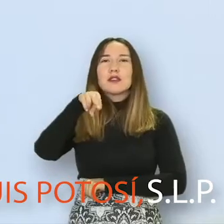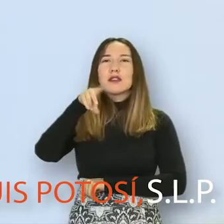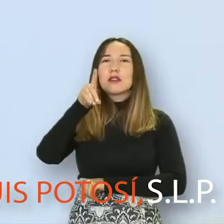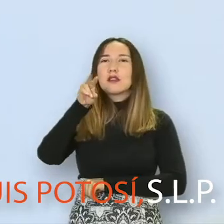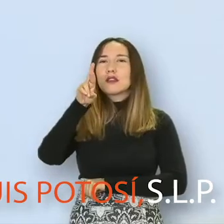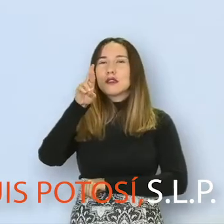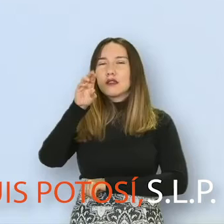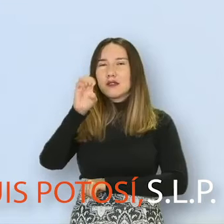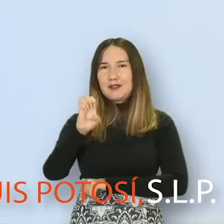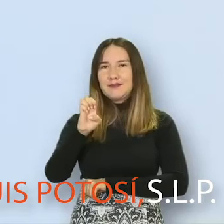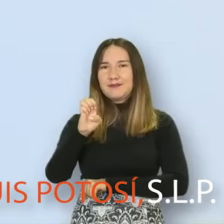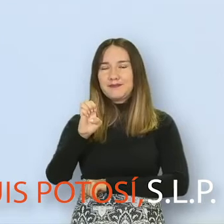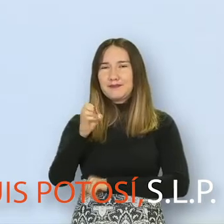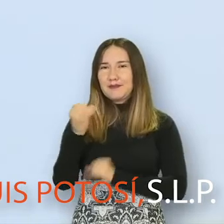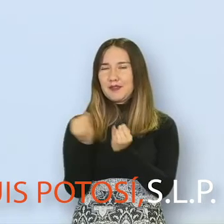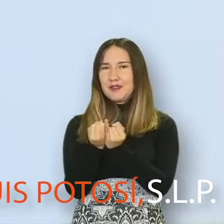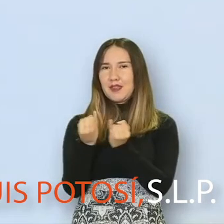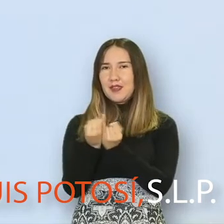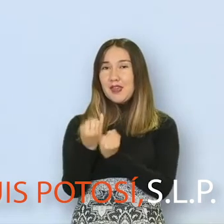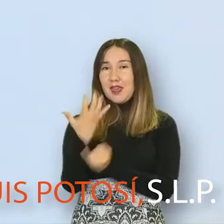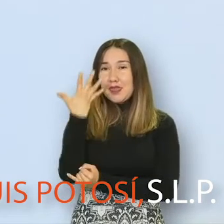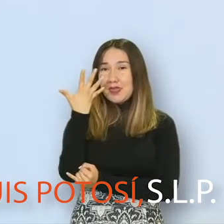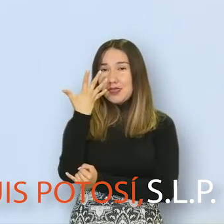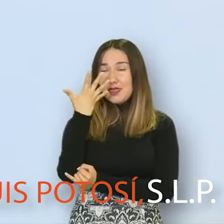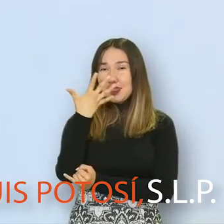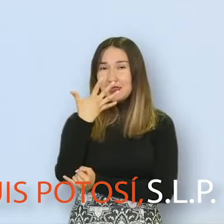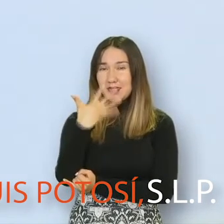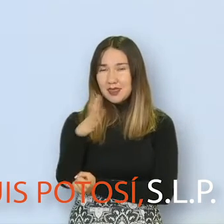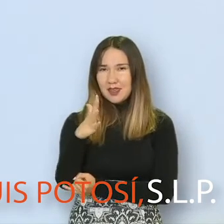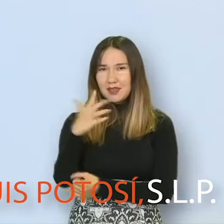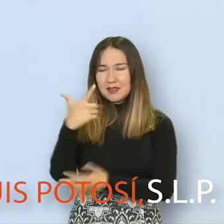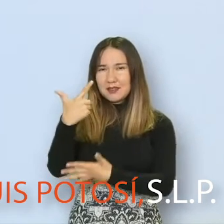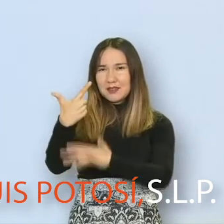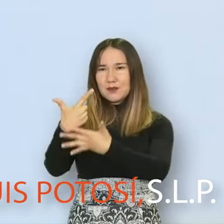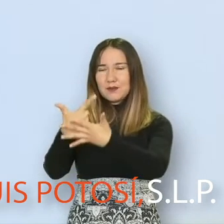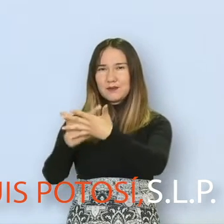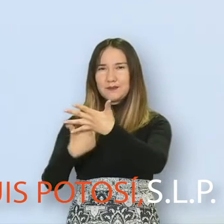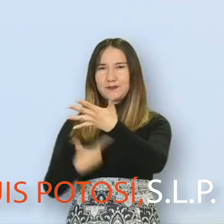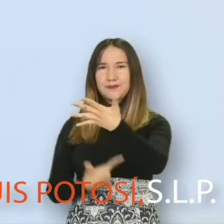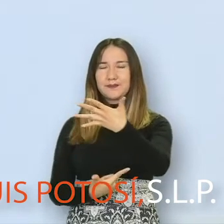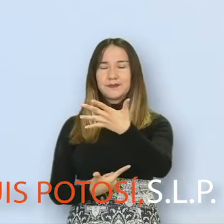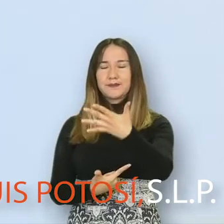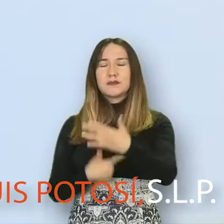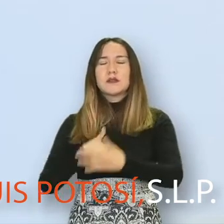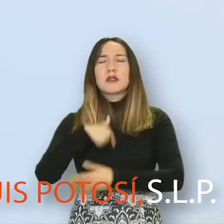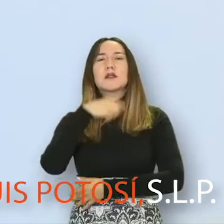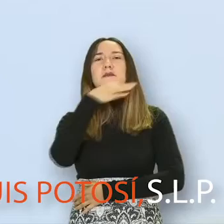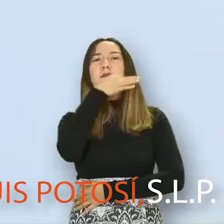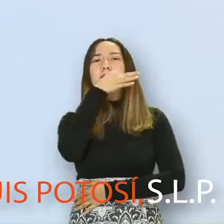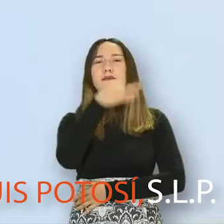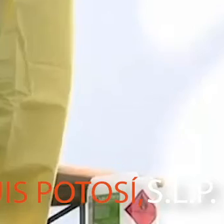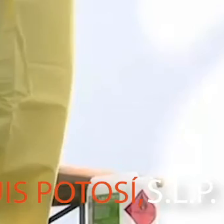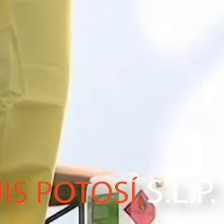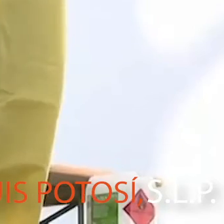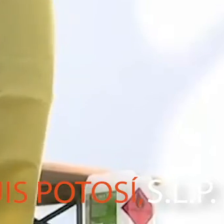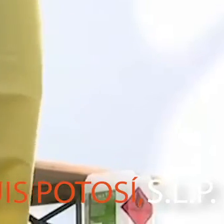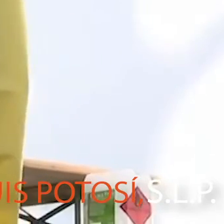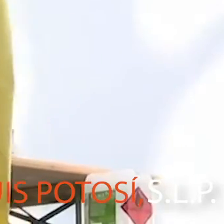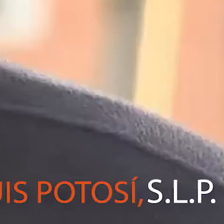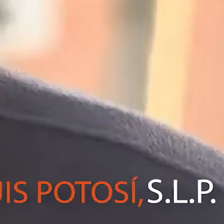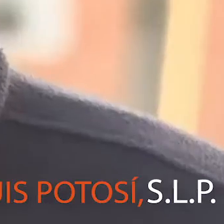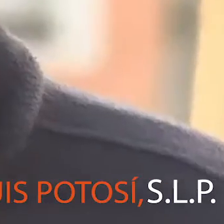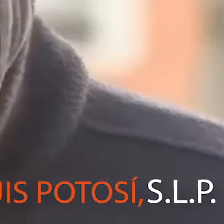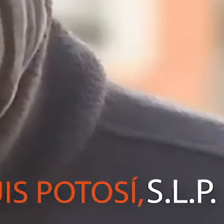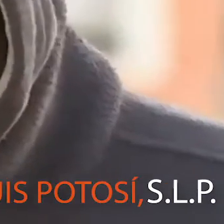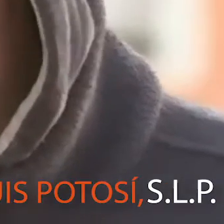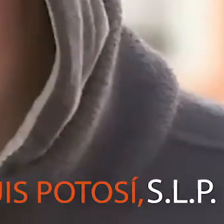explicó Aguilar Acosta, que se cuenta con un listado limitado de pruebas reactivas por parte de la Comisión Federal avaladas por el INDRE, con solo